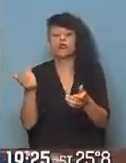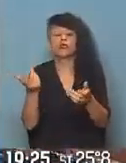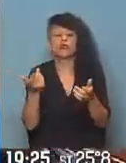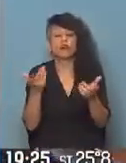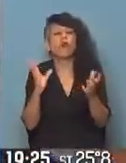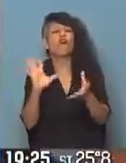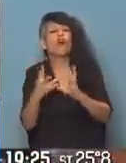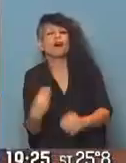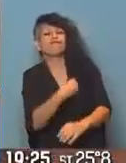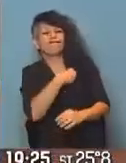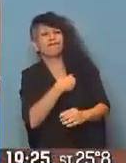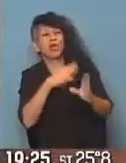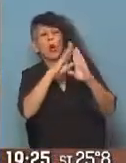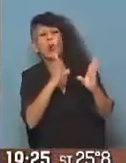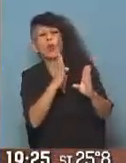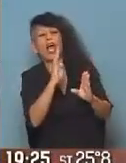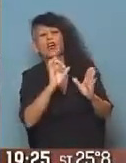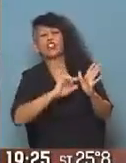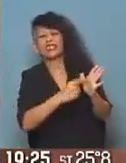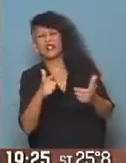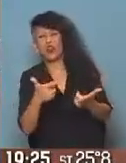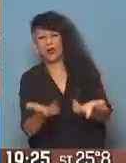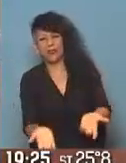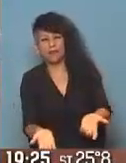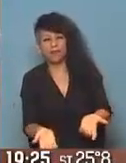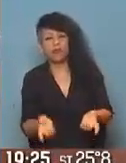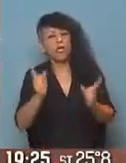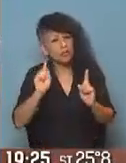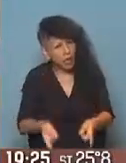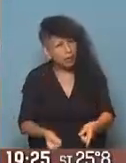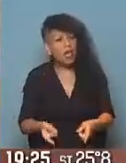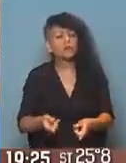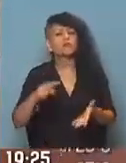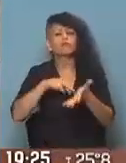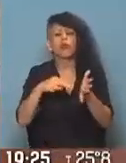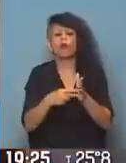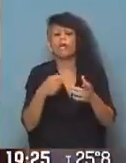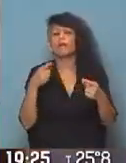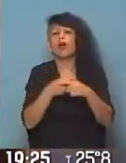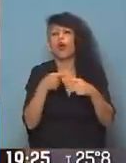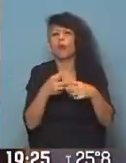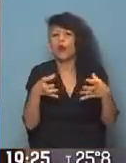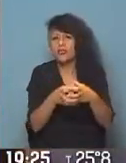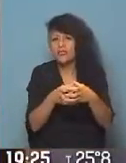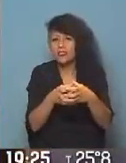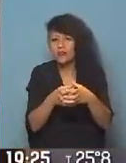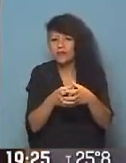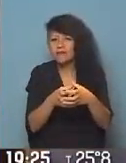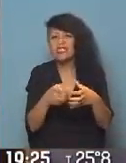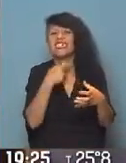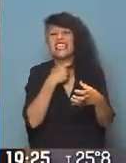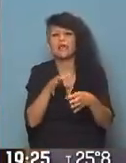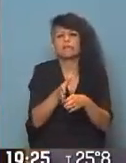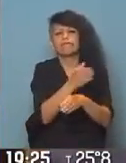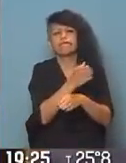en el banco central y además generó cierto costo político intentar ir por un banco central independiente no nos olvidemos lo que pasó